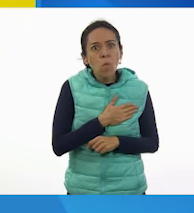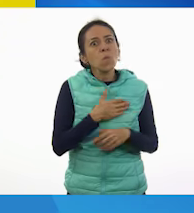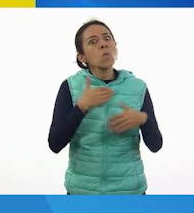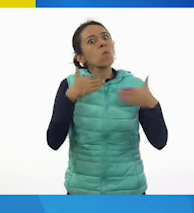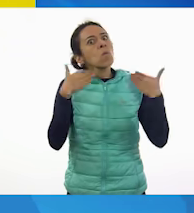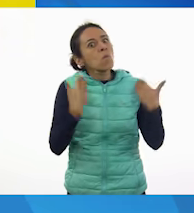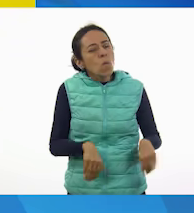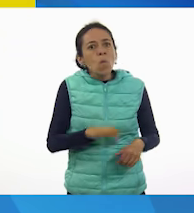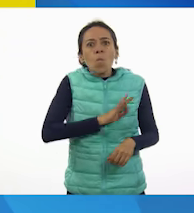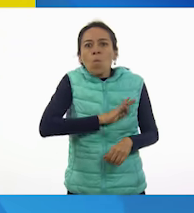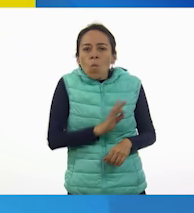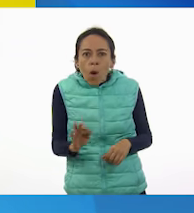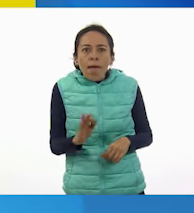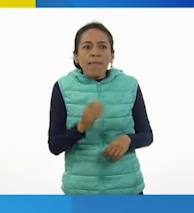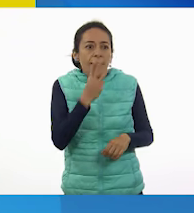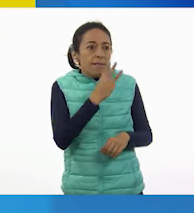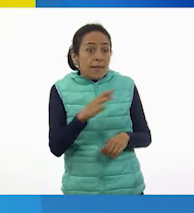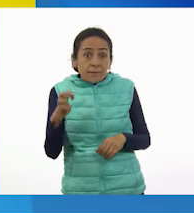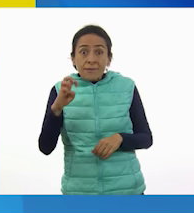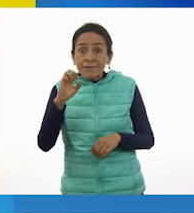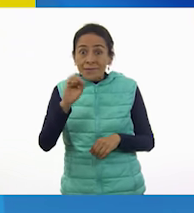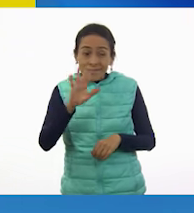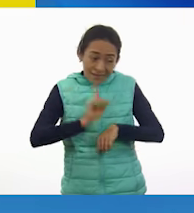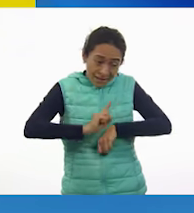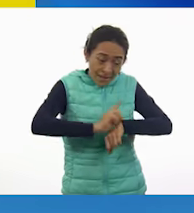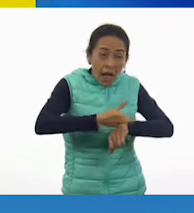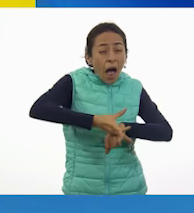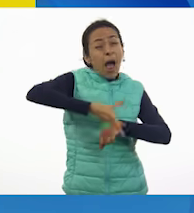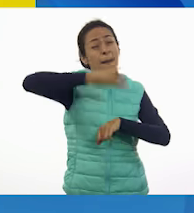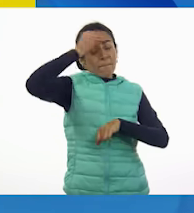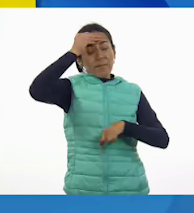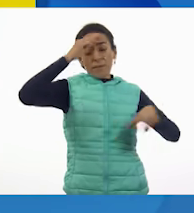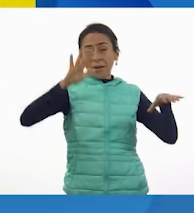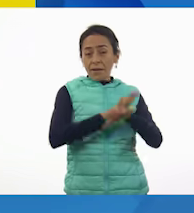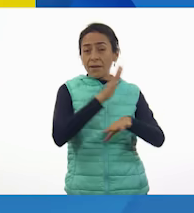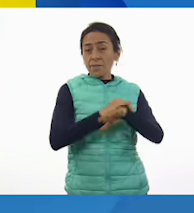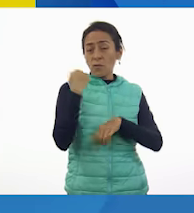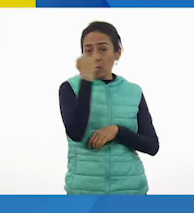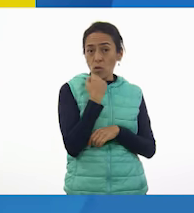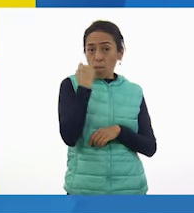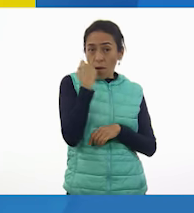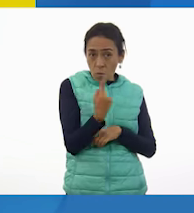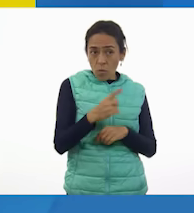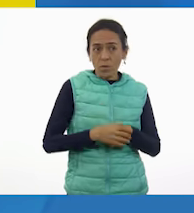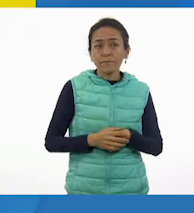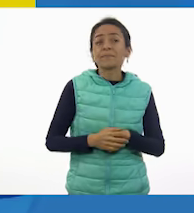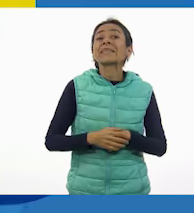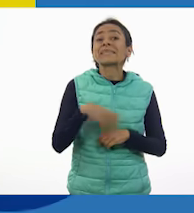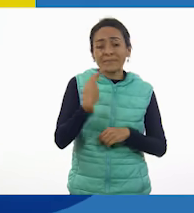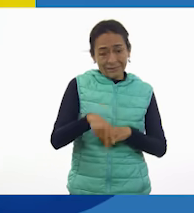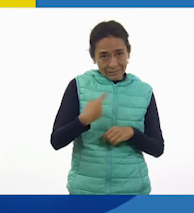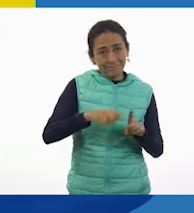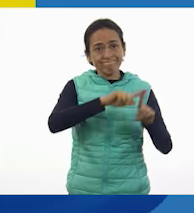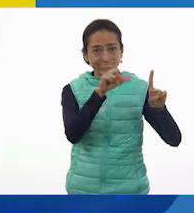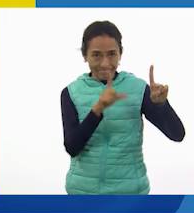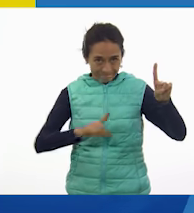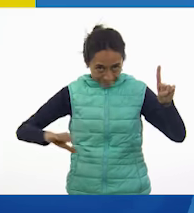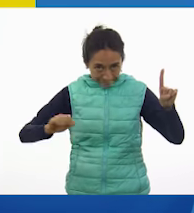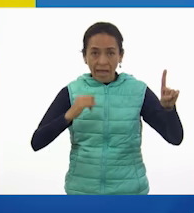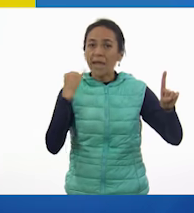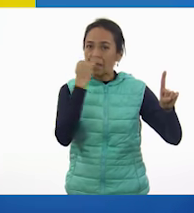¿Entonces hay 365 culturas? No, esas son lenguas nacionales. Culturas hay muchas más.